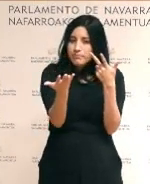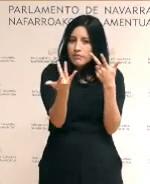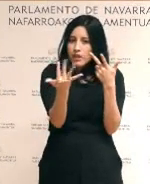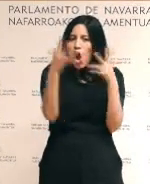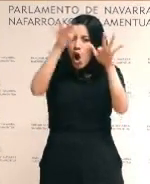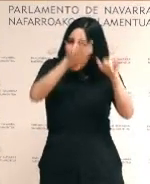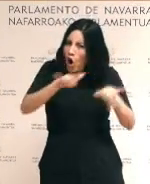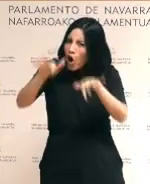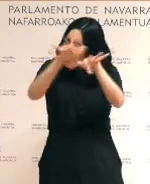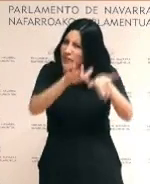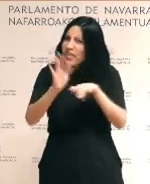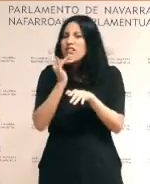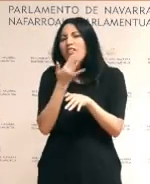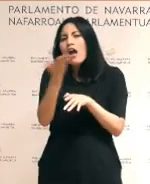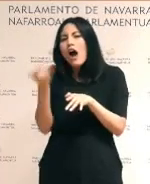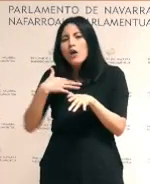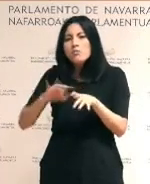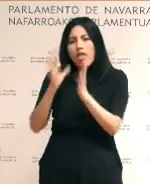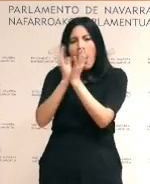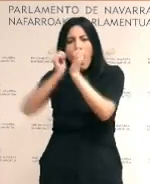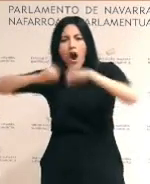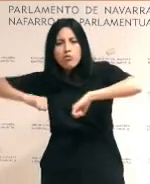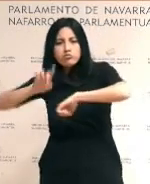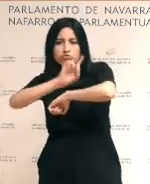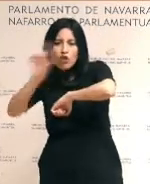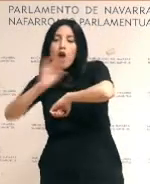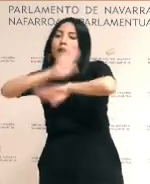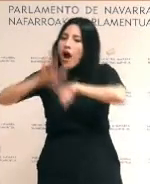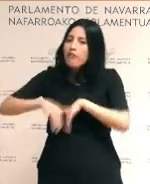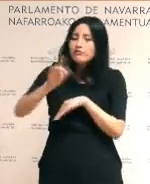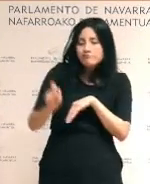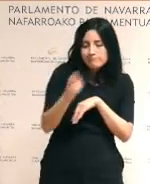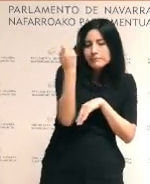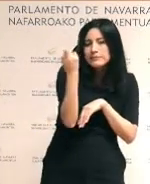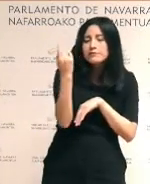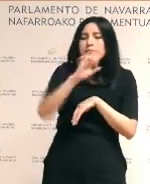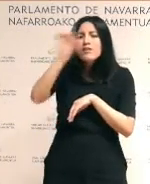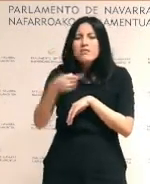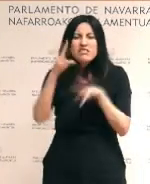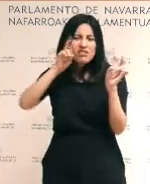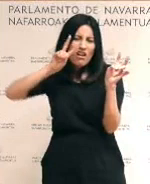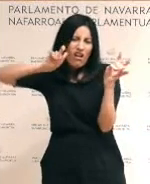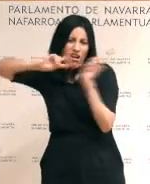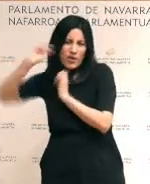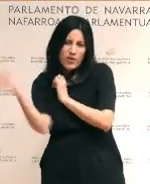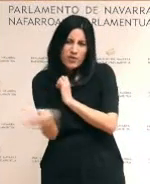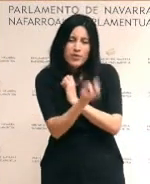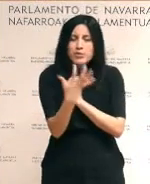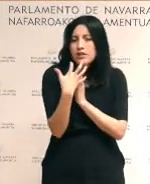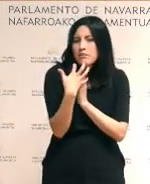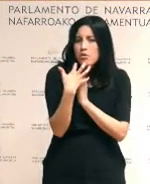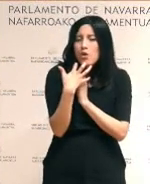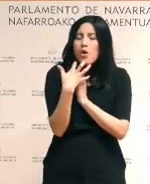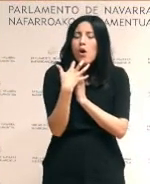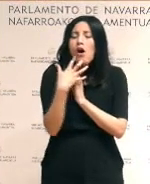que UPN está detrás de las revueltas de los agricultores contra el Gobierno de María Chivite, pasando por las promesas incumplidas acerca de la licitación de la